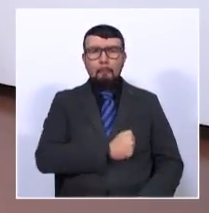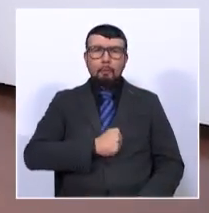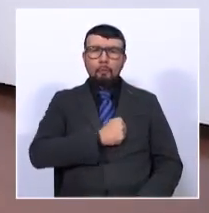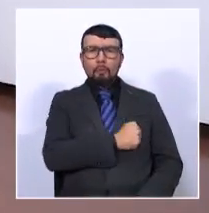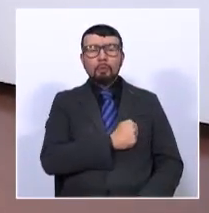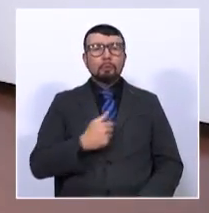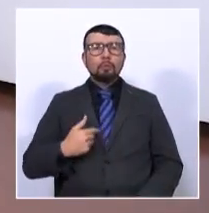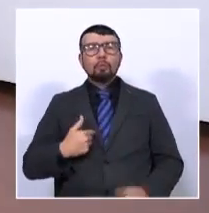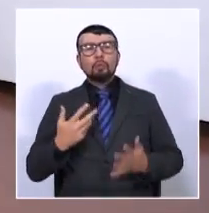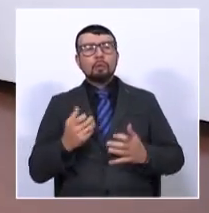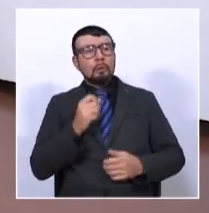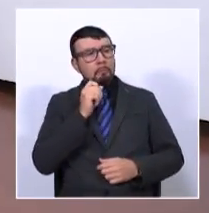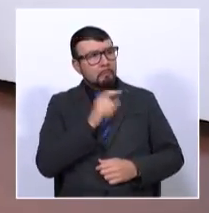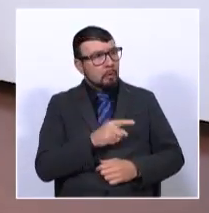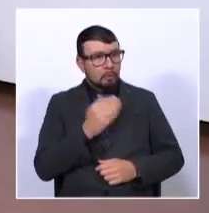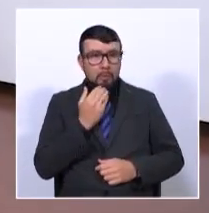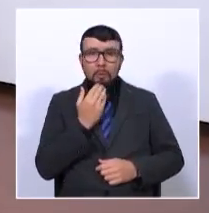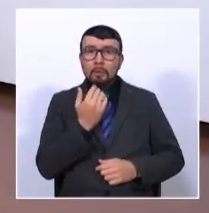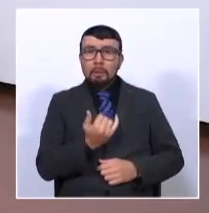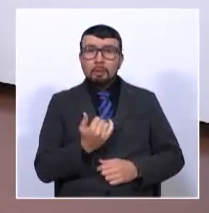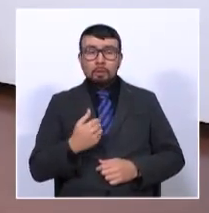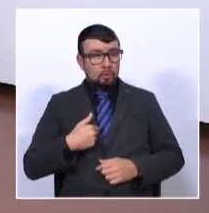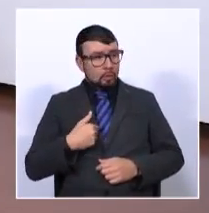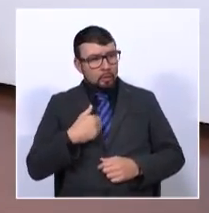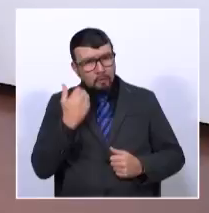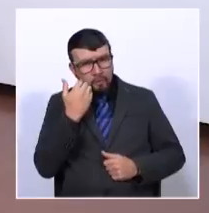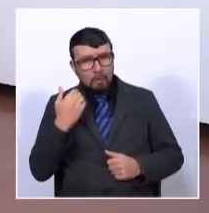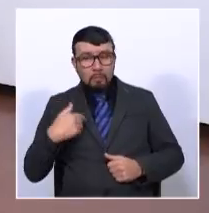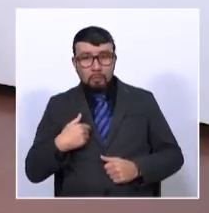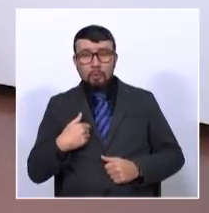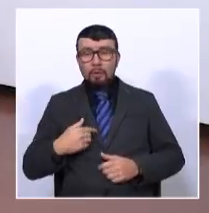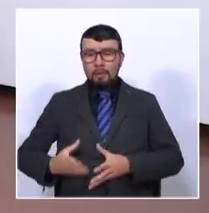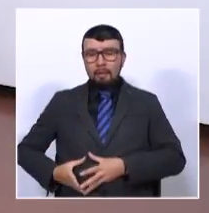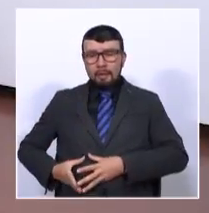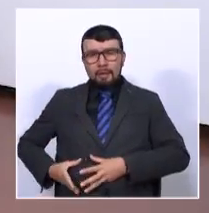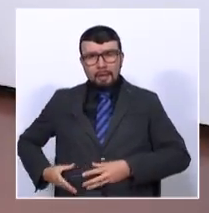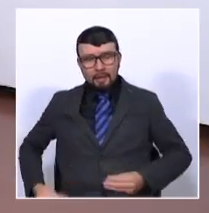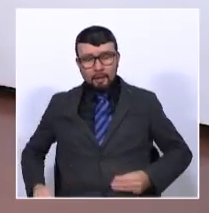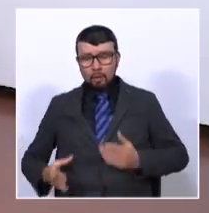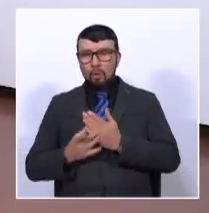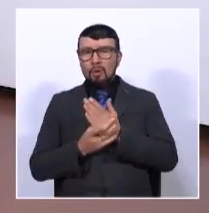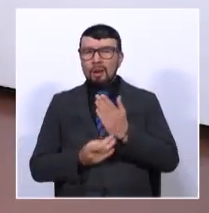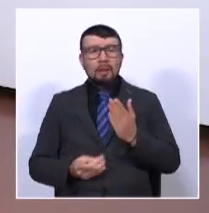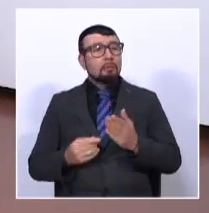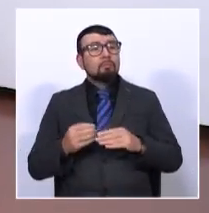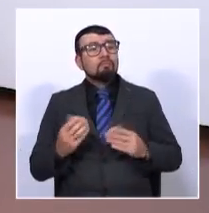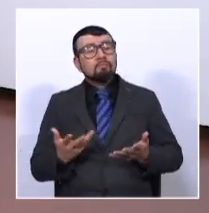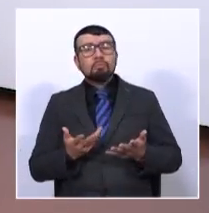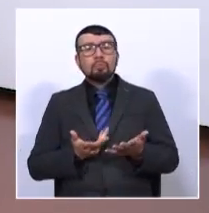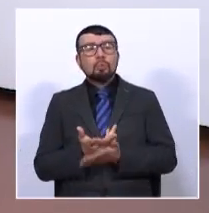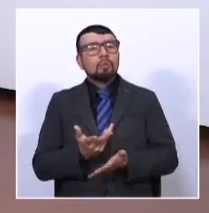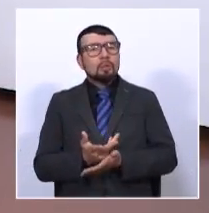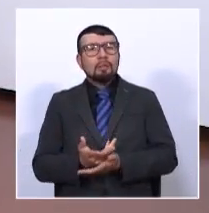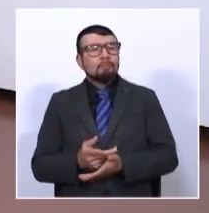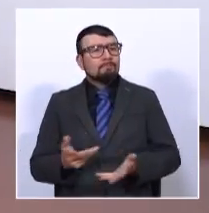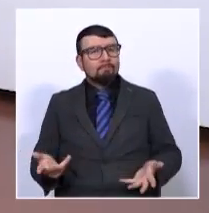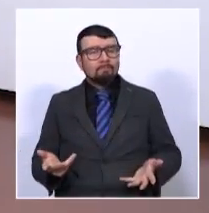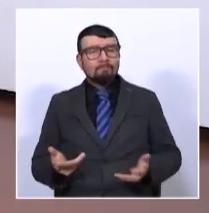averiguar que yo sufro de hígado graso. ¿Qué me aconsejan para